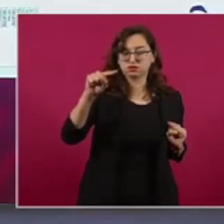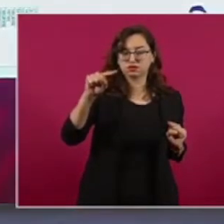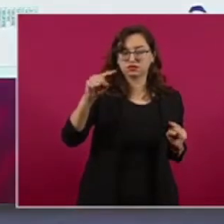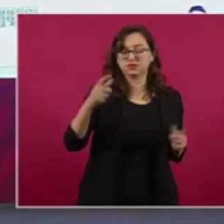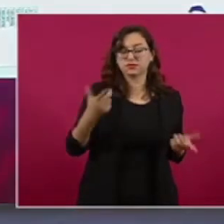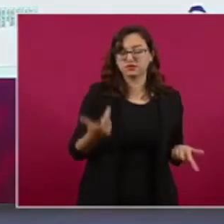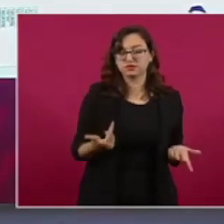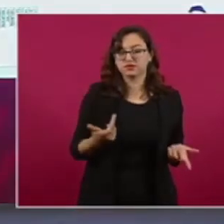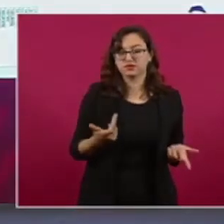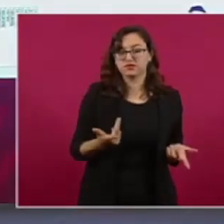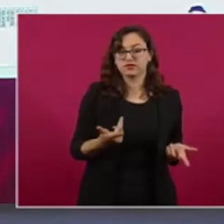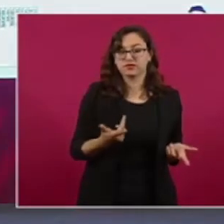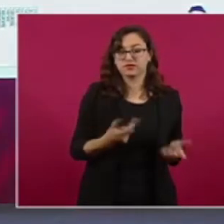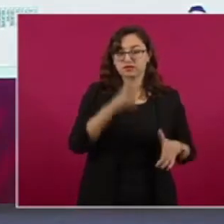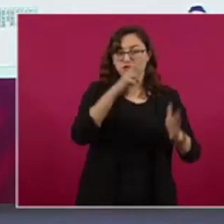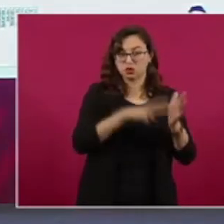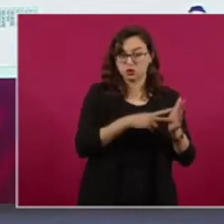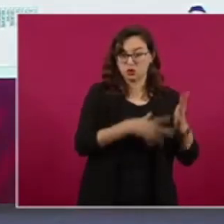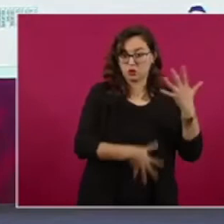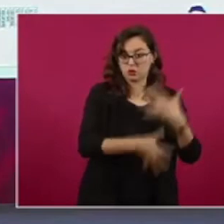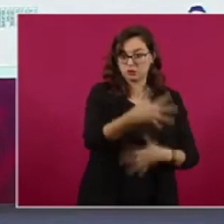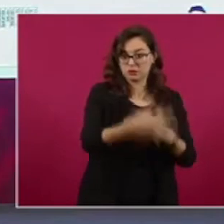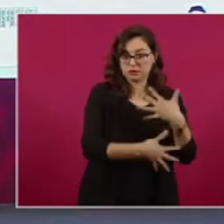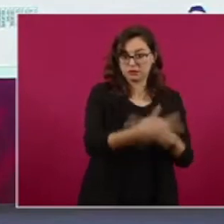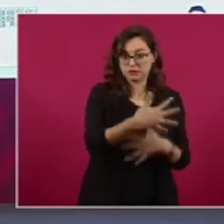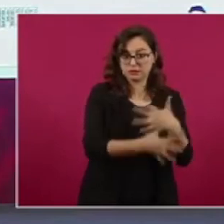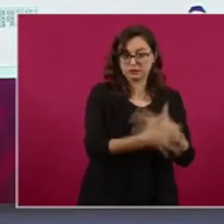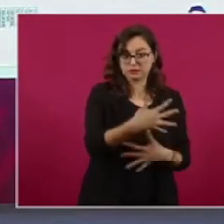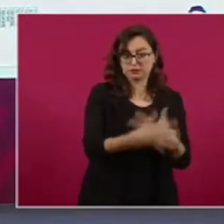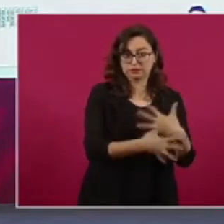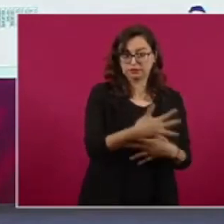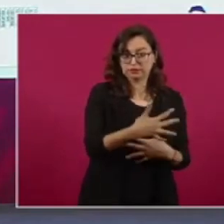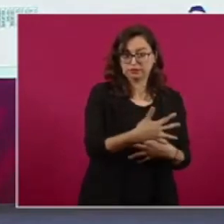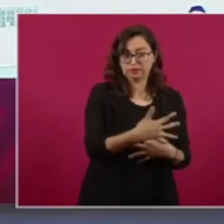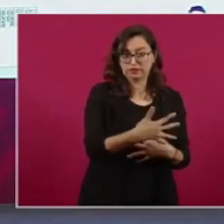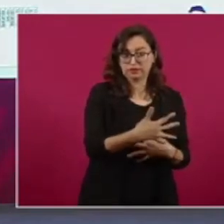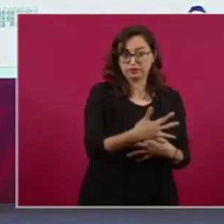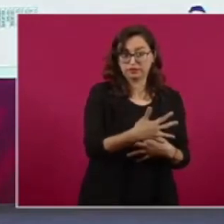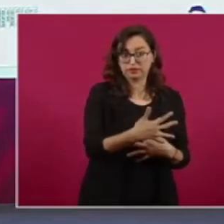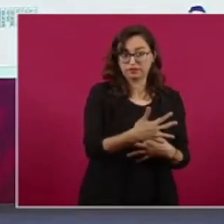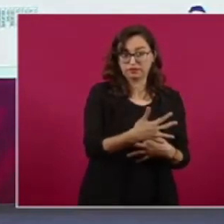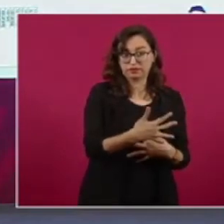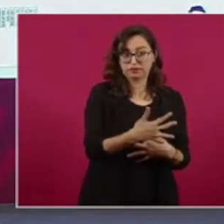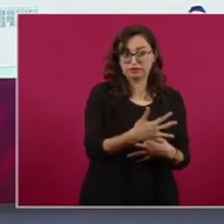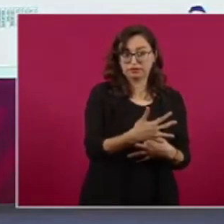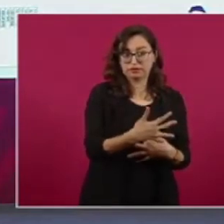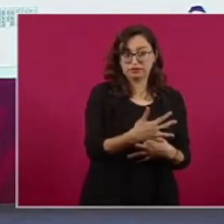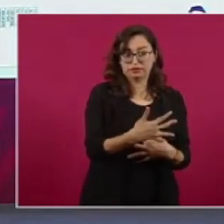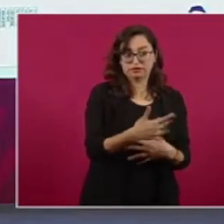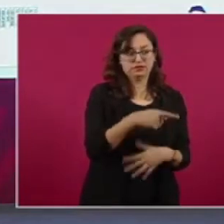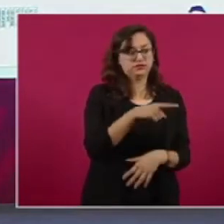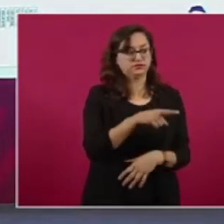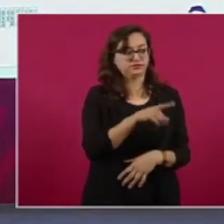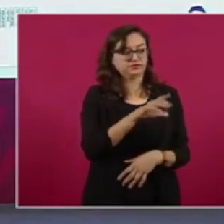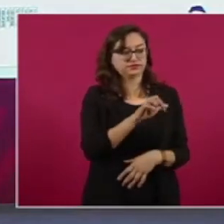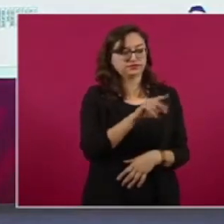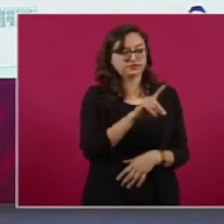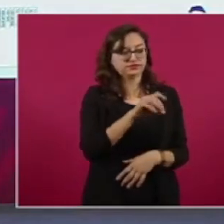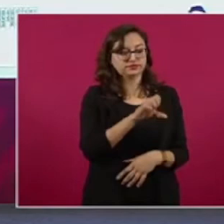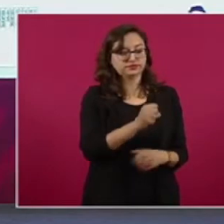Esto es el 15, pero estamos hablando, a ver si Carlos te